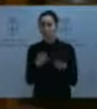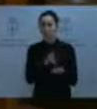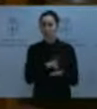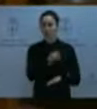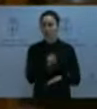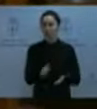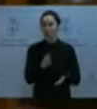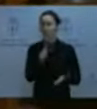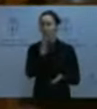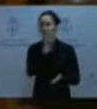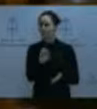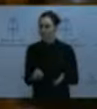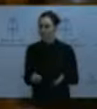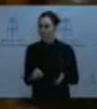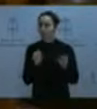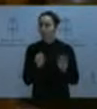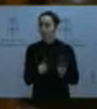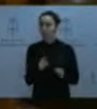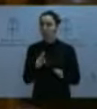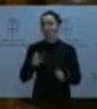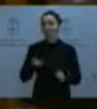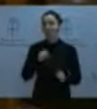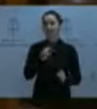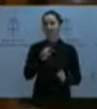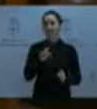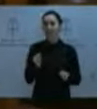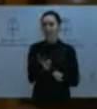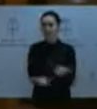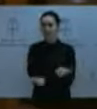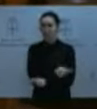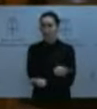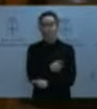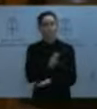xarda, señora consejera. De 2 millones de toneladas a